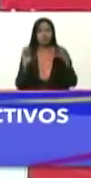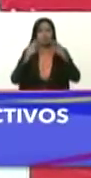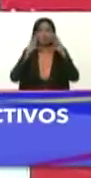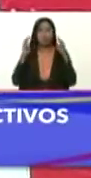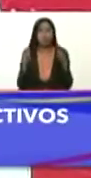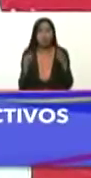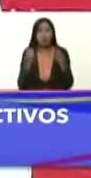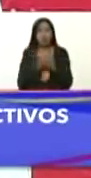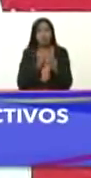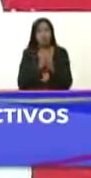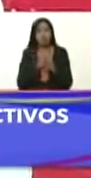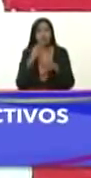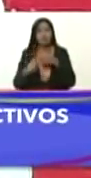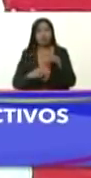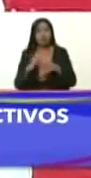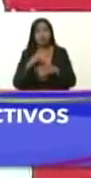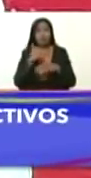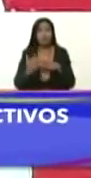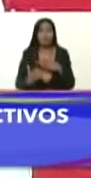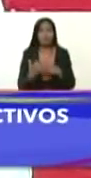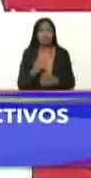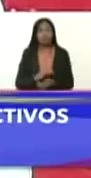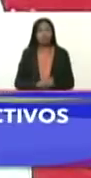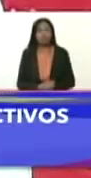plan productivo.